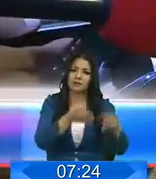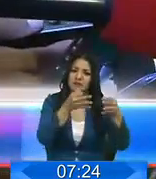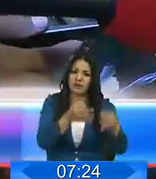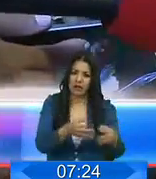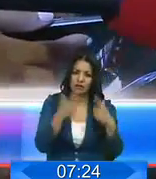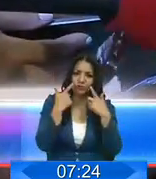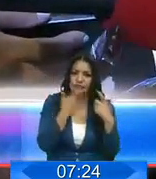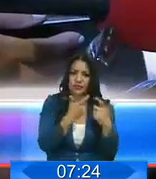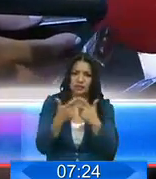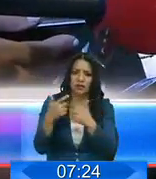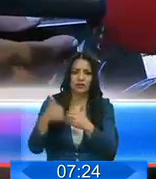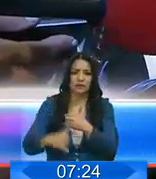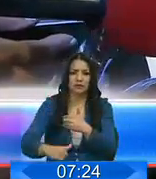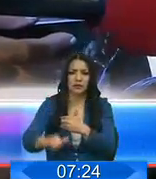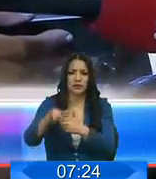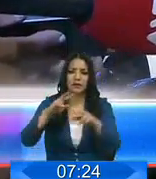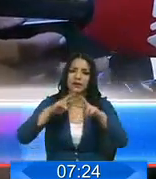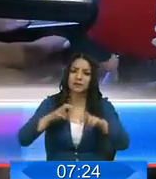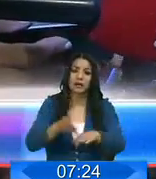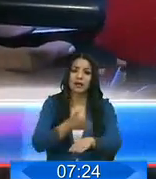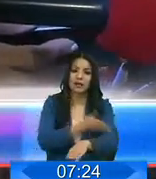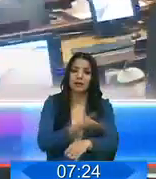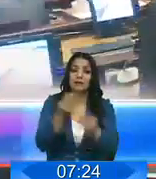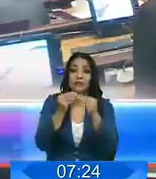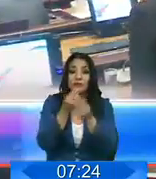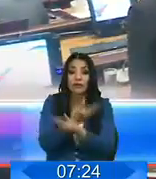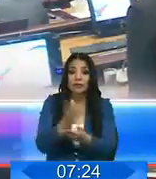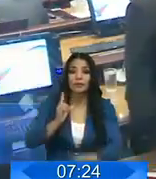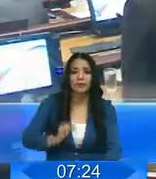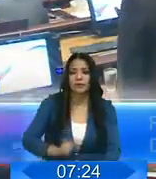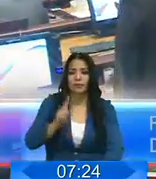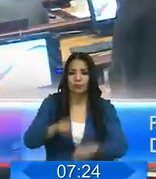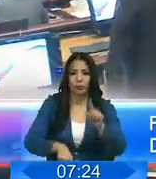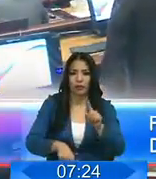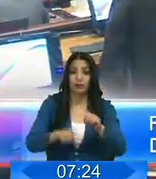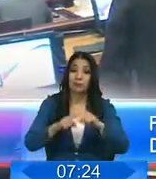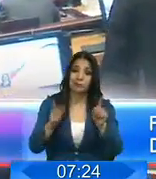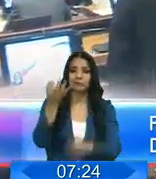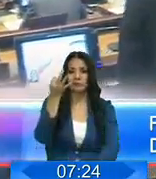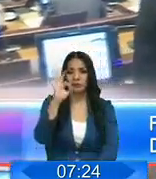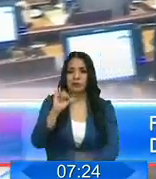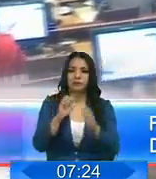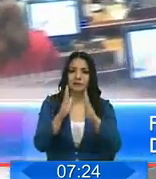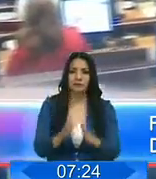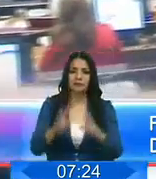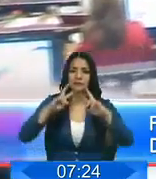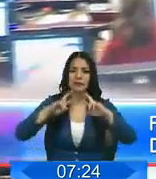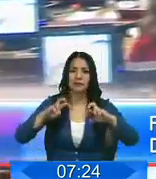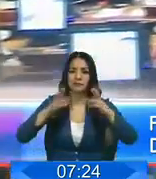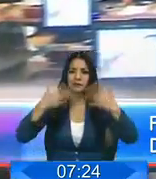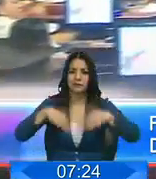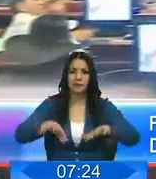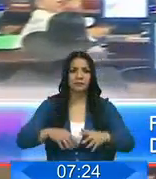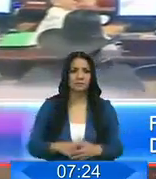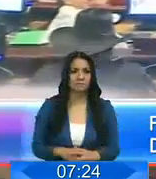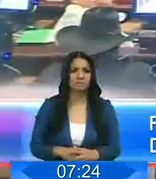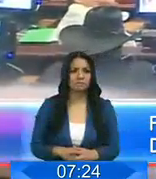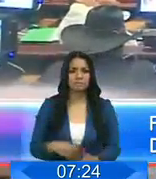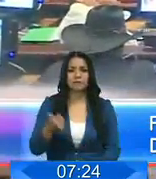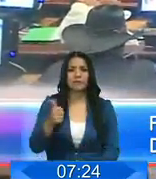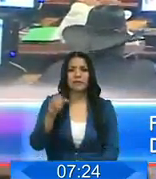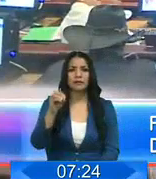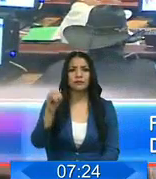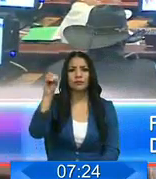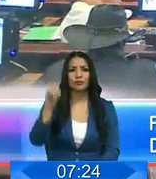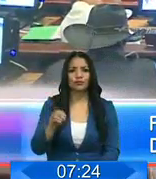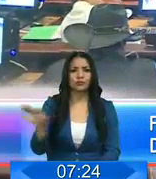resto sigan avanzando. Investigaciones previas no puedo darles mayor detalle. Son 19 asambleístas que están siendo investigados y esto equivale al menos al 10%